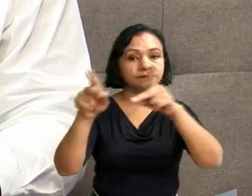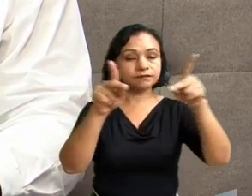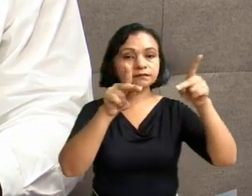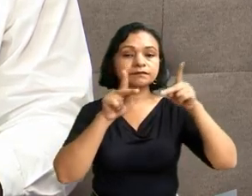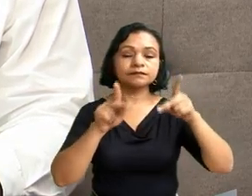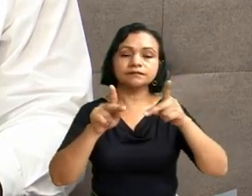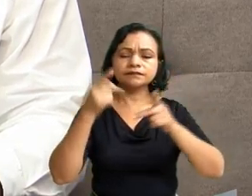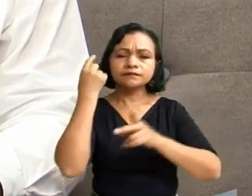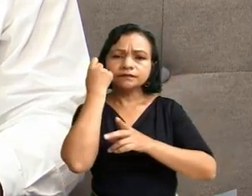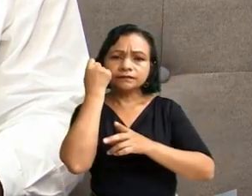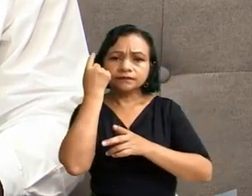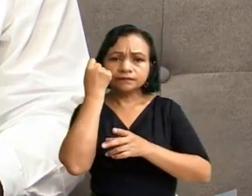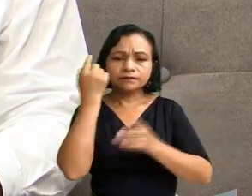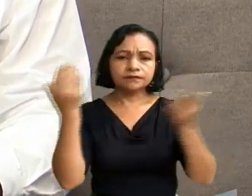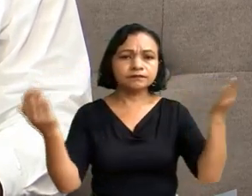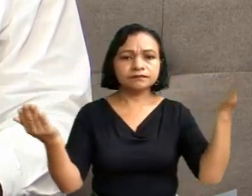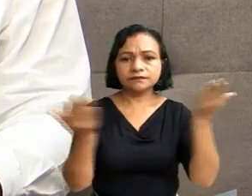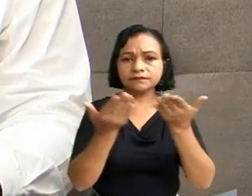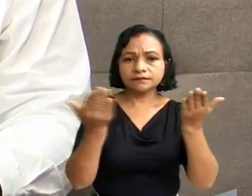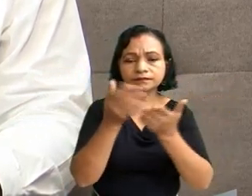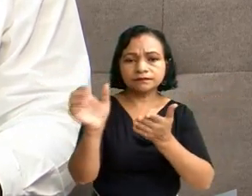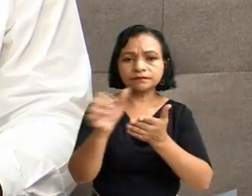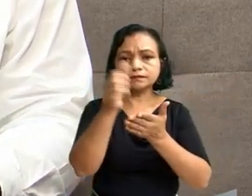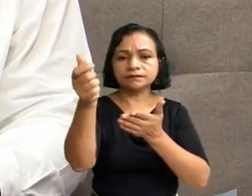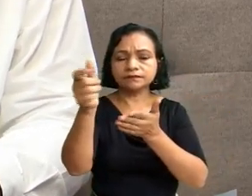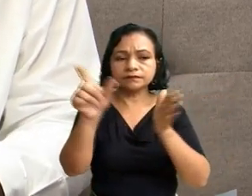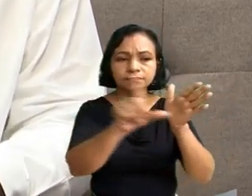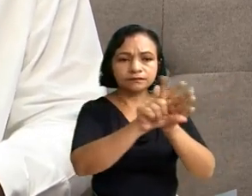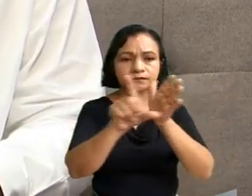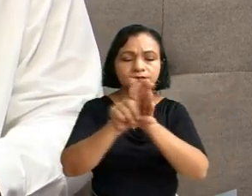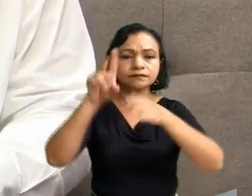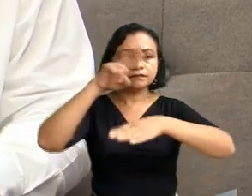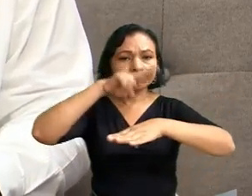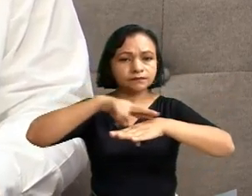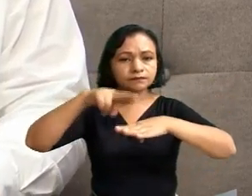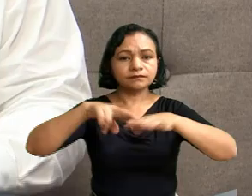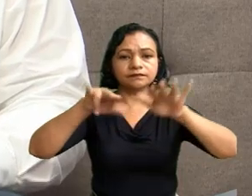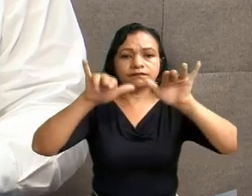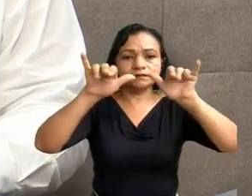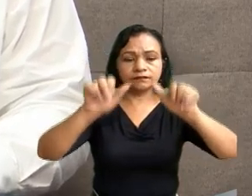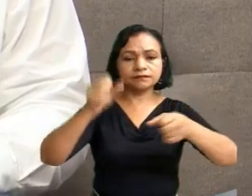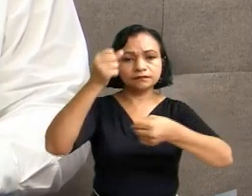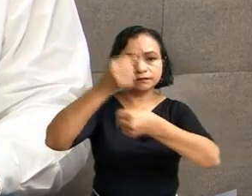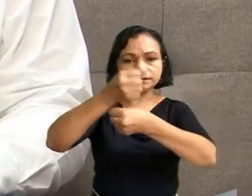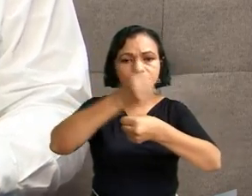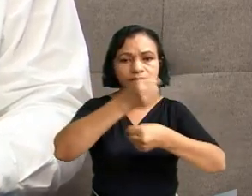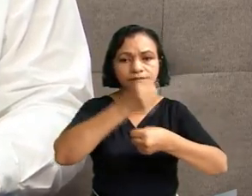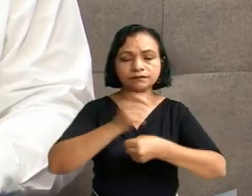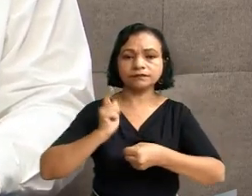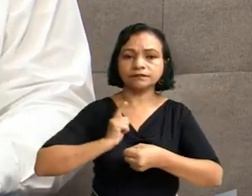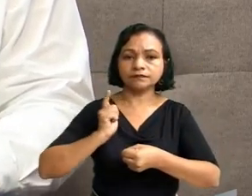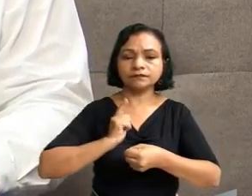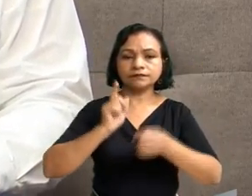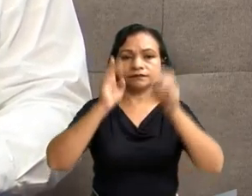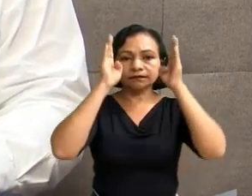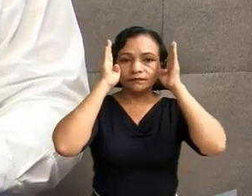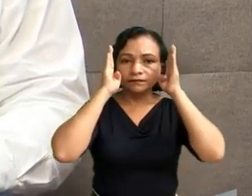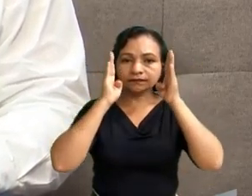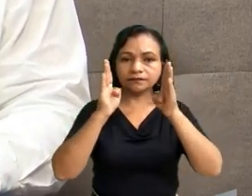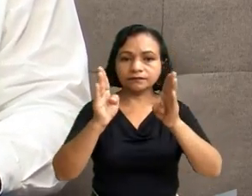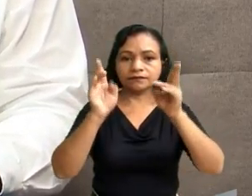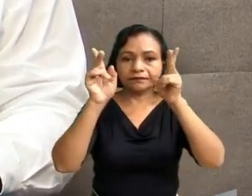entender un poquito también la articulación con otras regulaciones y normas que ya se han trabajado de cara a garantizar en principio la atención a las víctimas